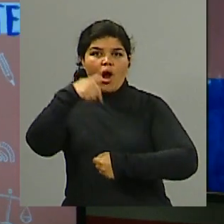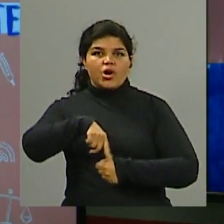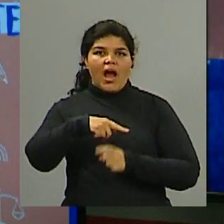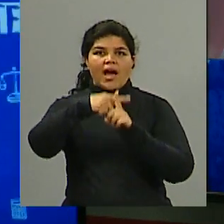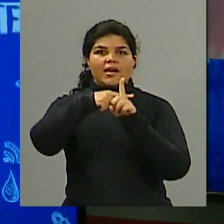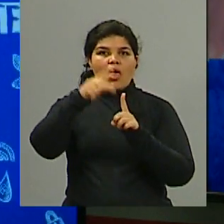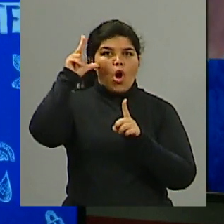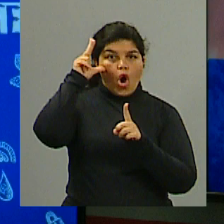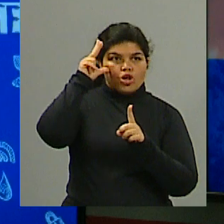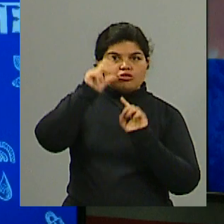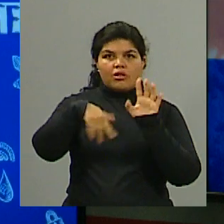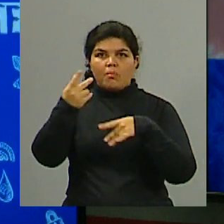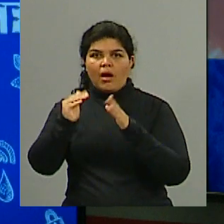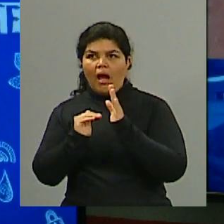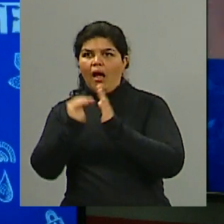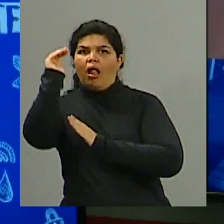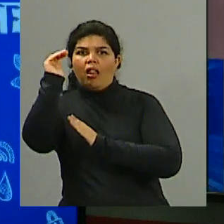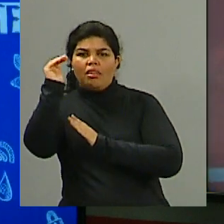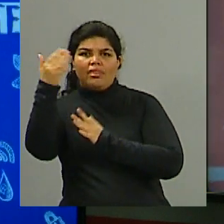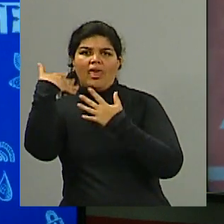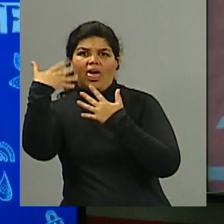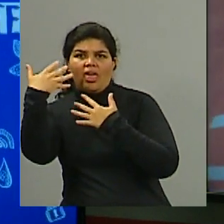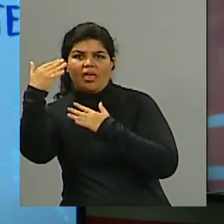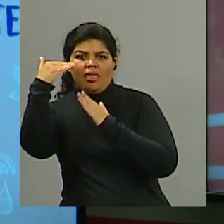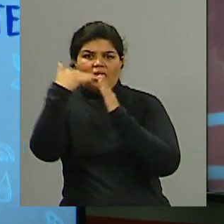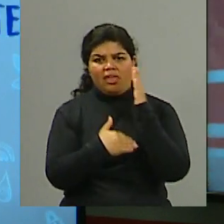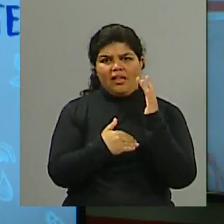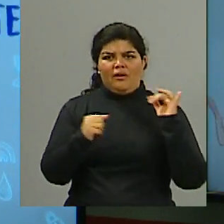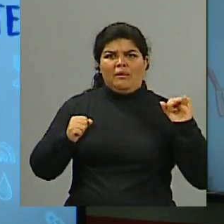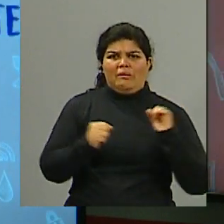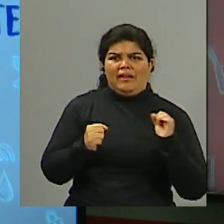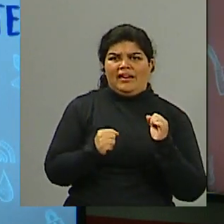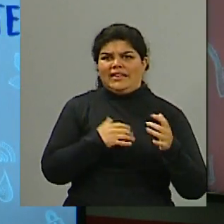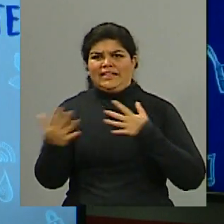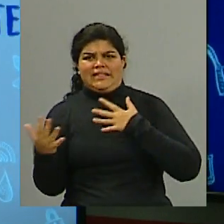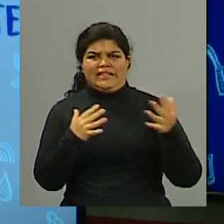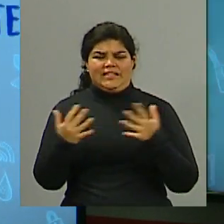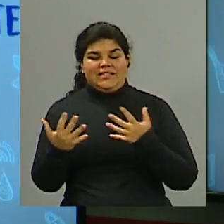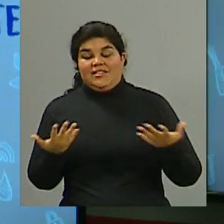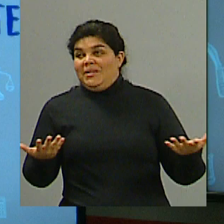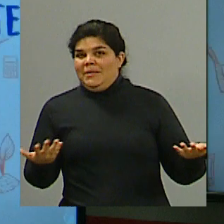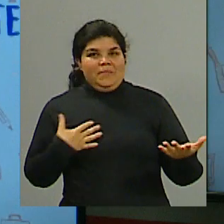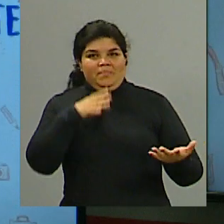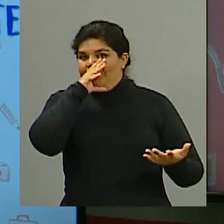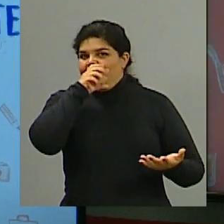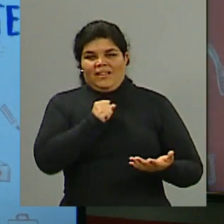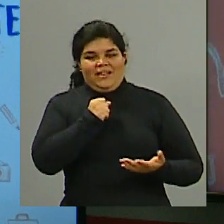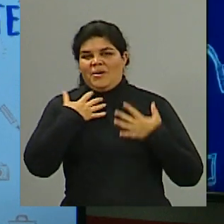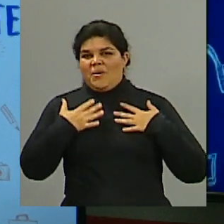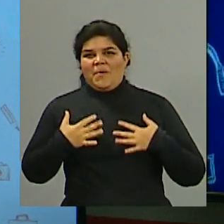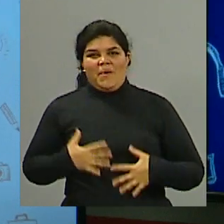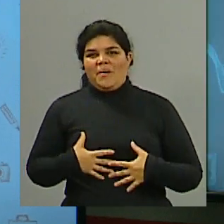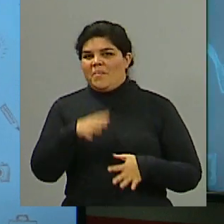altas, después bajas, en fin. Estamos tratando de llevar estos cambios del tiempo de una forma